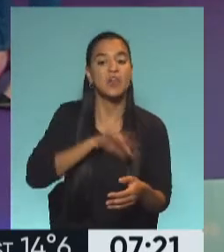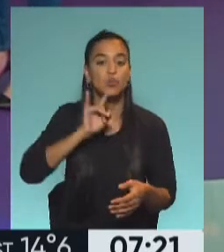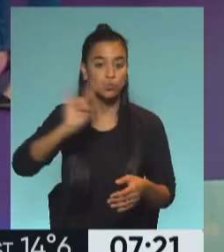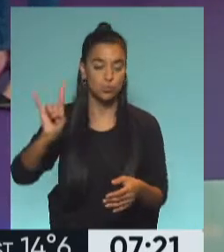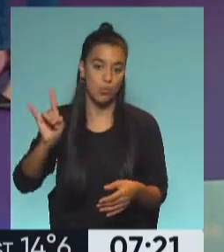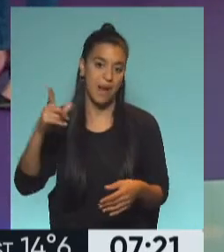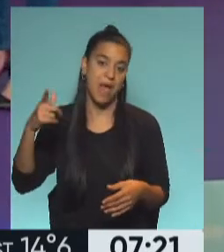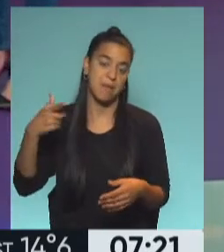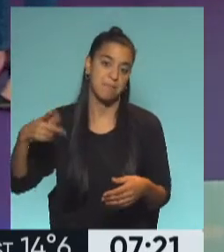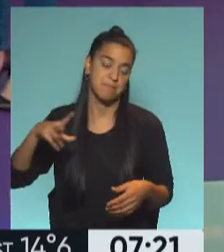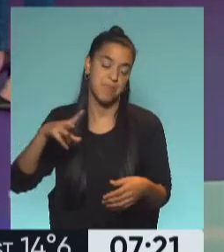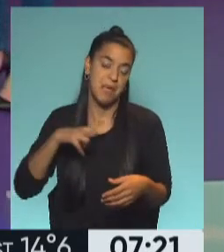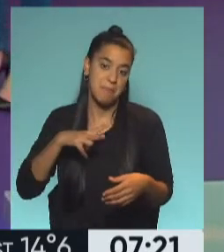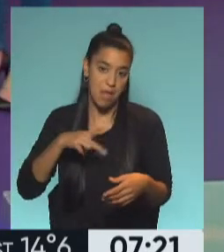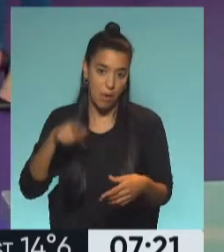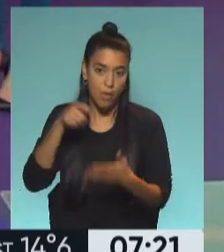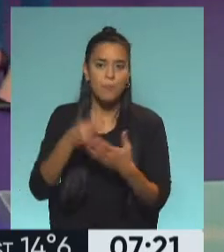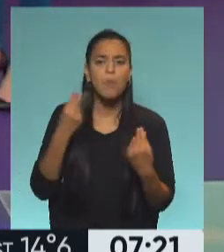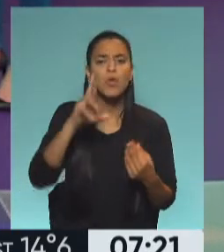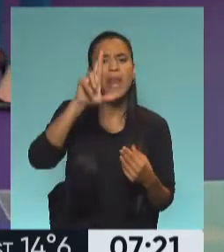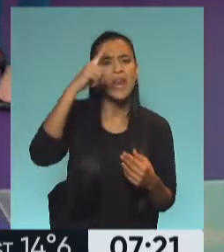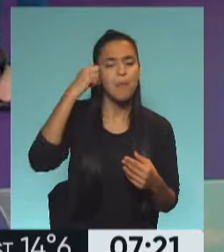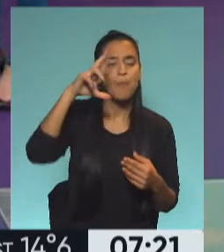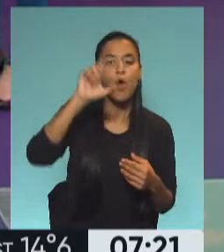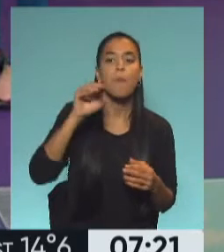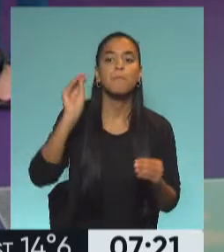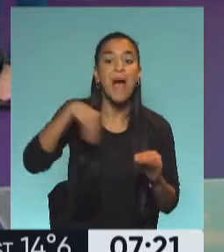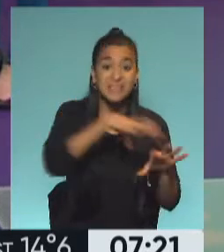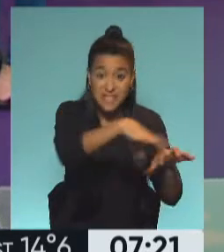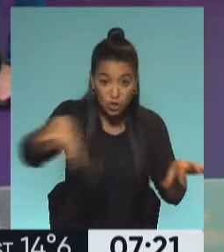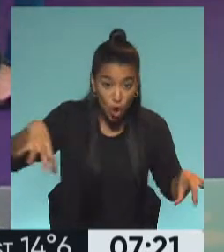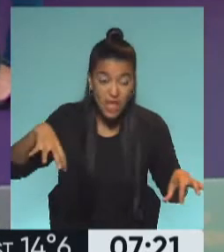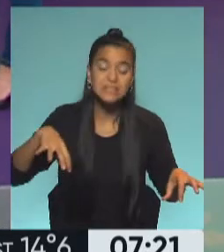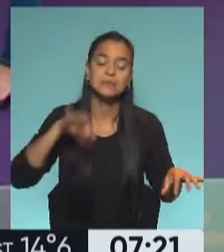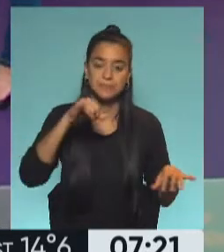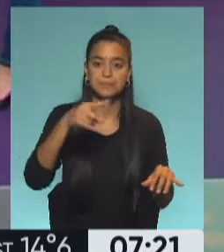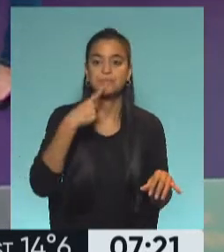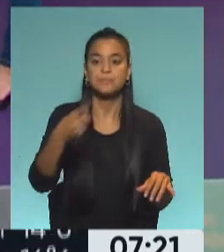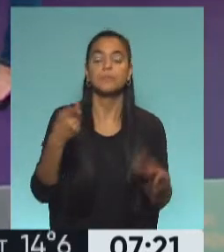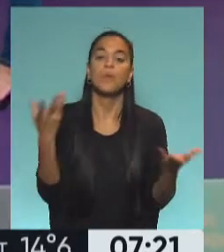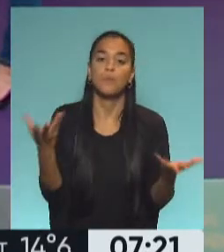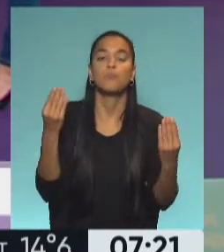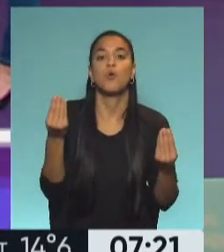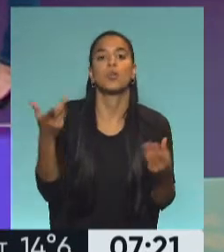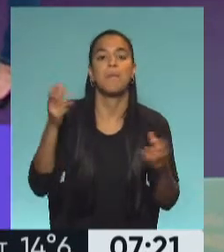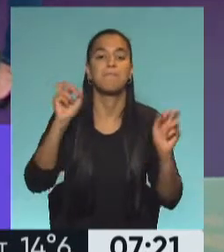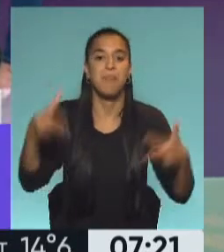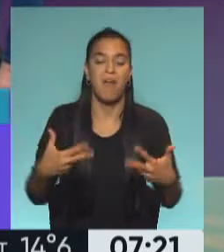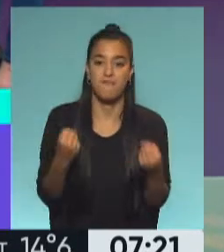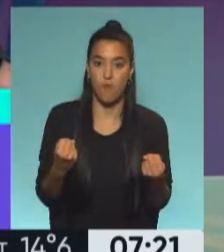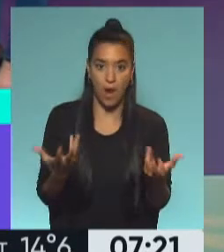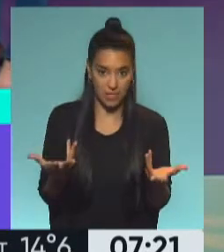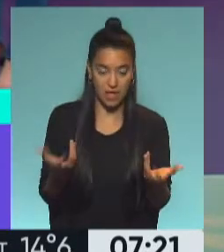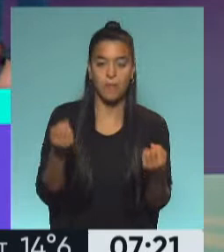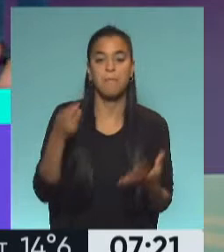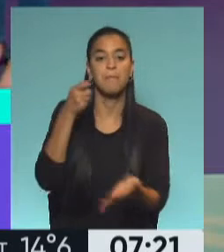sector privado. Flor, ¿y por qué se amplía el repro? ¿Más se sectores? Amplía, por un lado, porque se hace más robusto a nivel programa. Digo, además